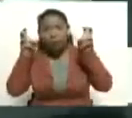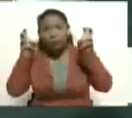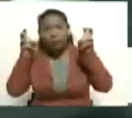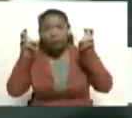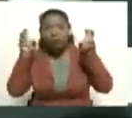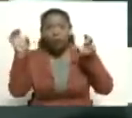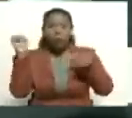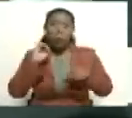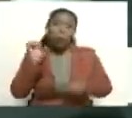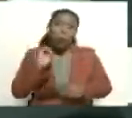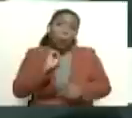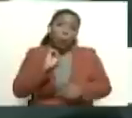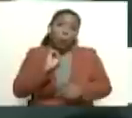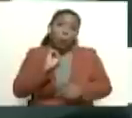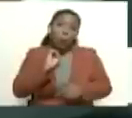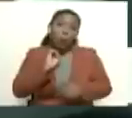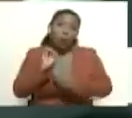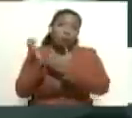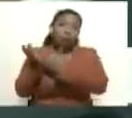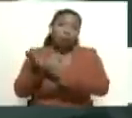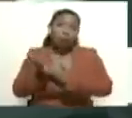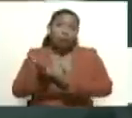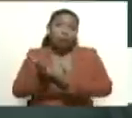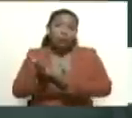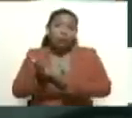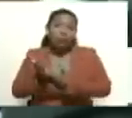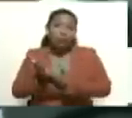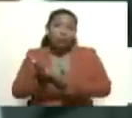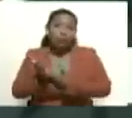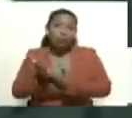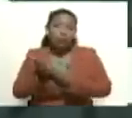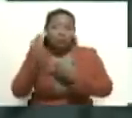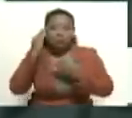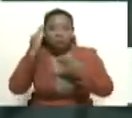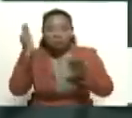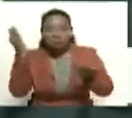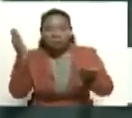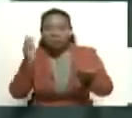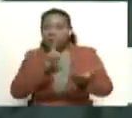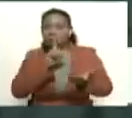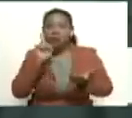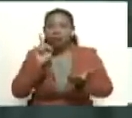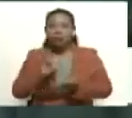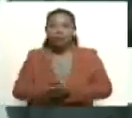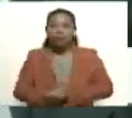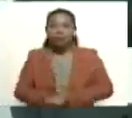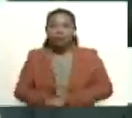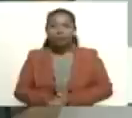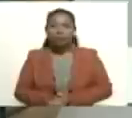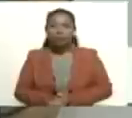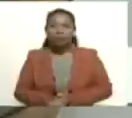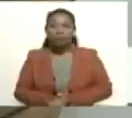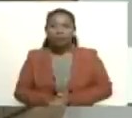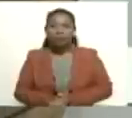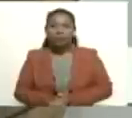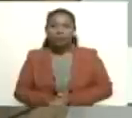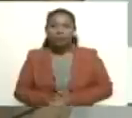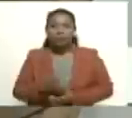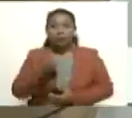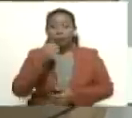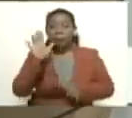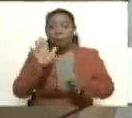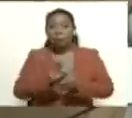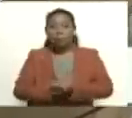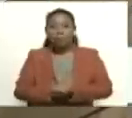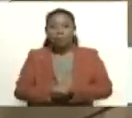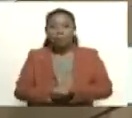Donald Trump recibiendo a esta señora, no me acuerdo cómo se llama, ya les digo. Ok, no era nombre, es verdad.